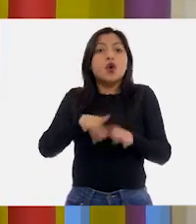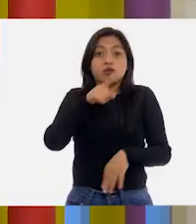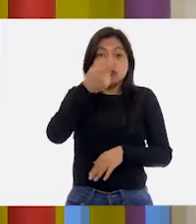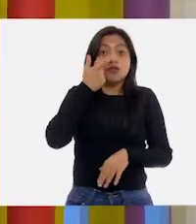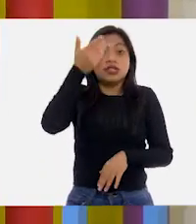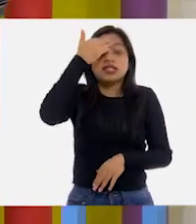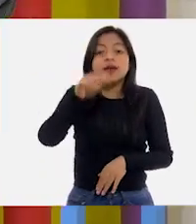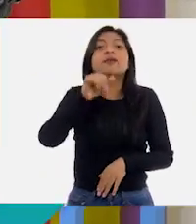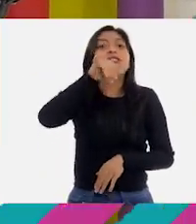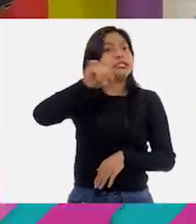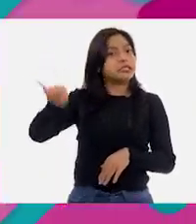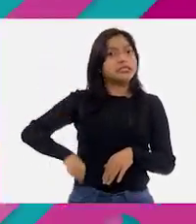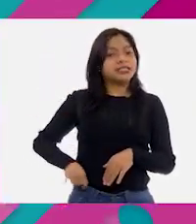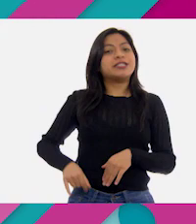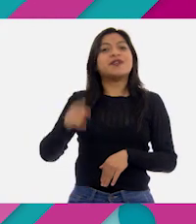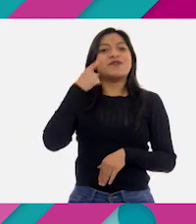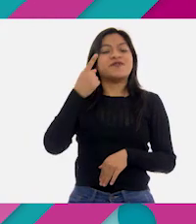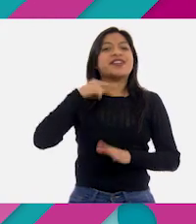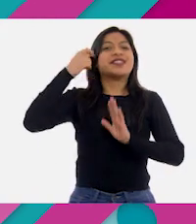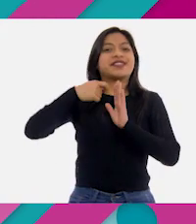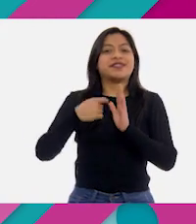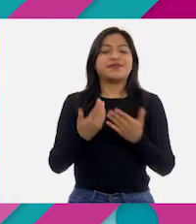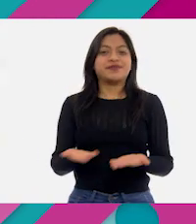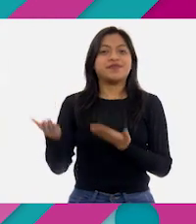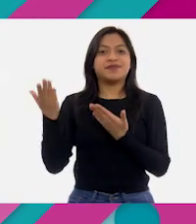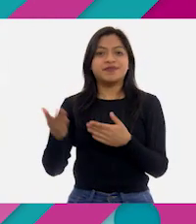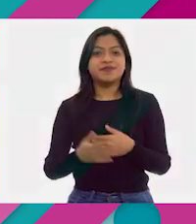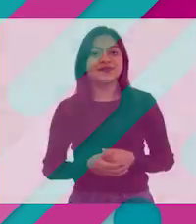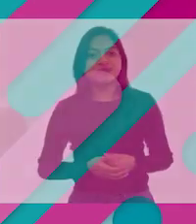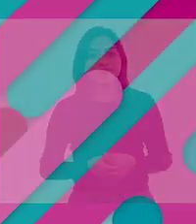es muy interesante. Pues entonces vamos a verlo. Vamos.